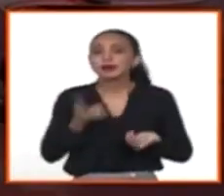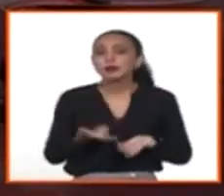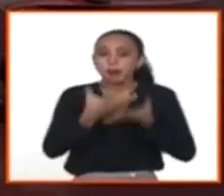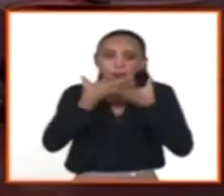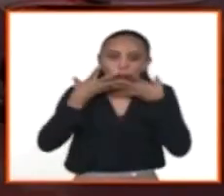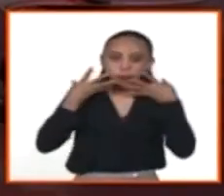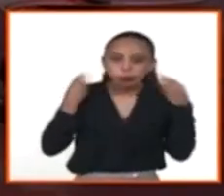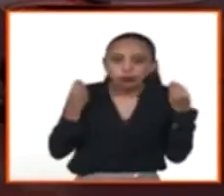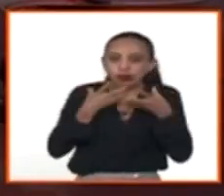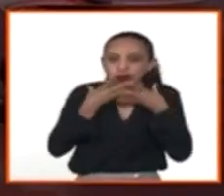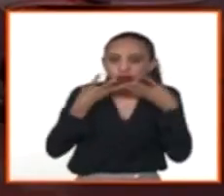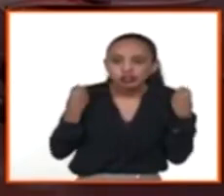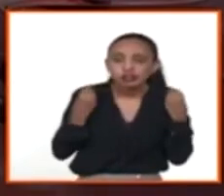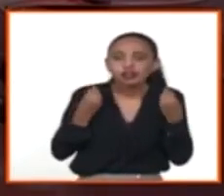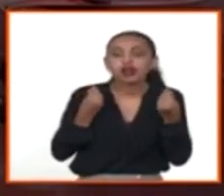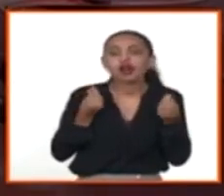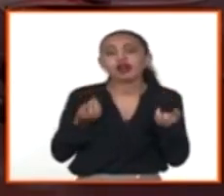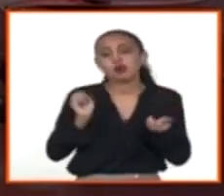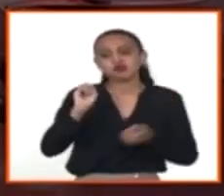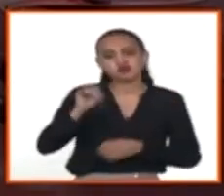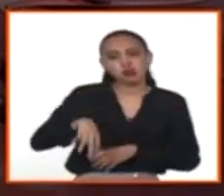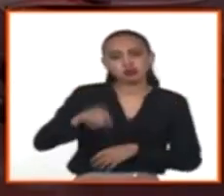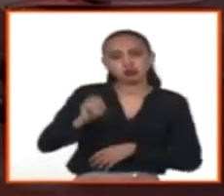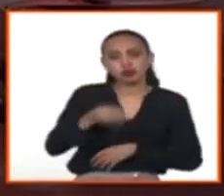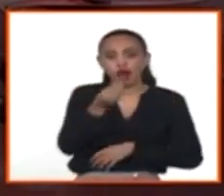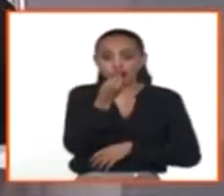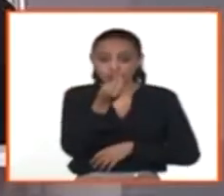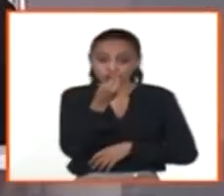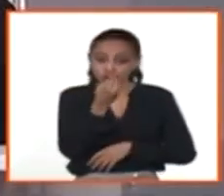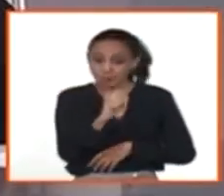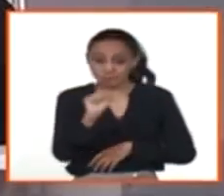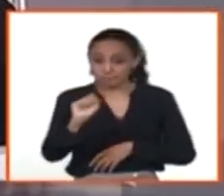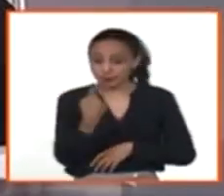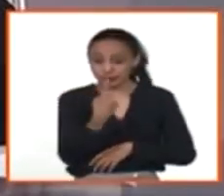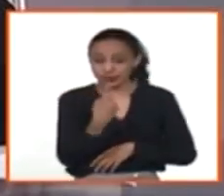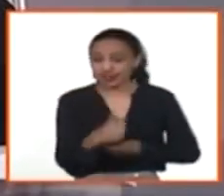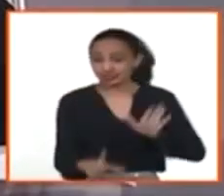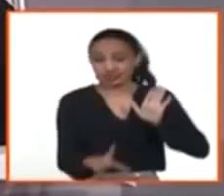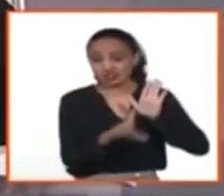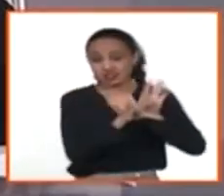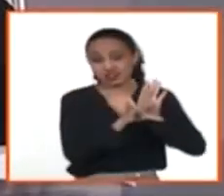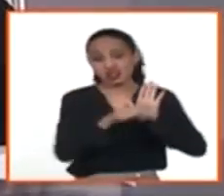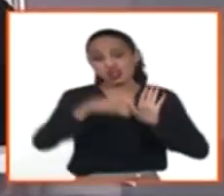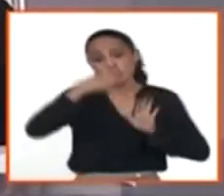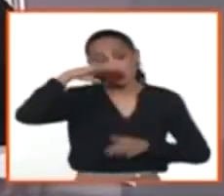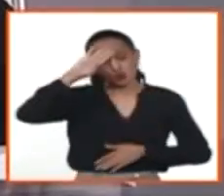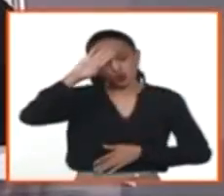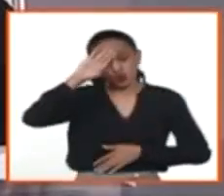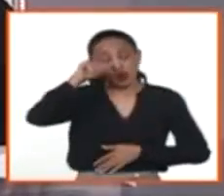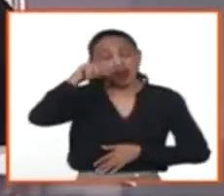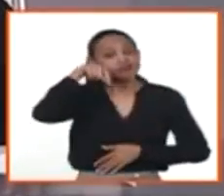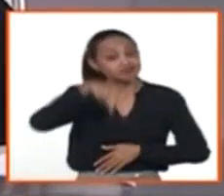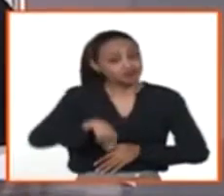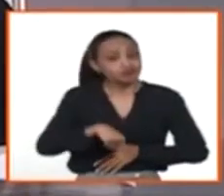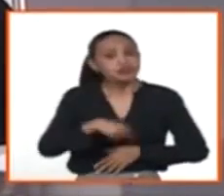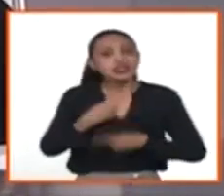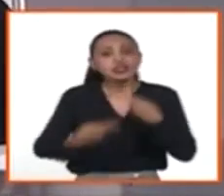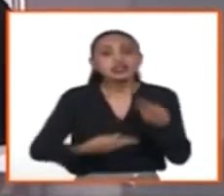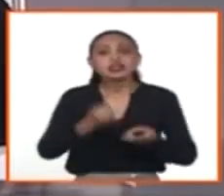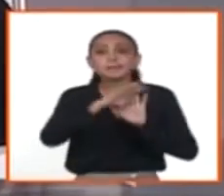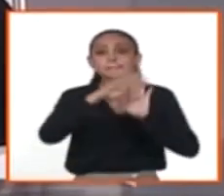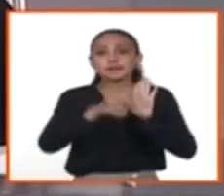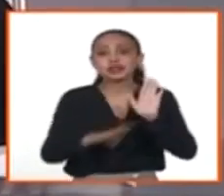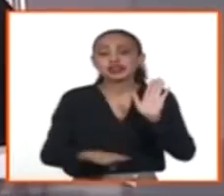alimentos. Esta es la primera ley en Cuba, el primer instrumento legal que establece estrategias y medidas para la prevención